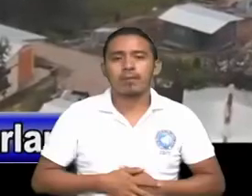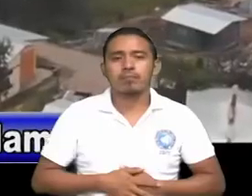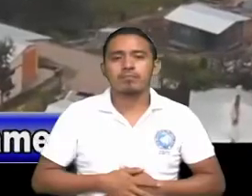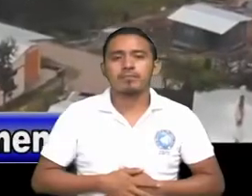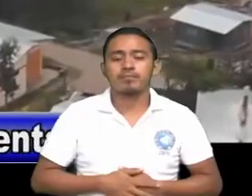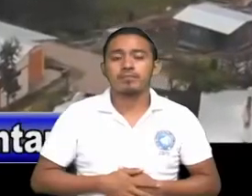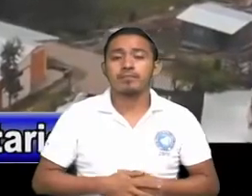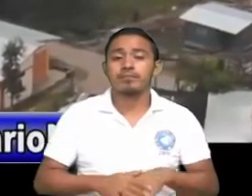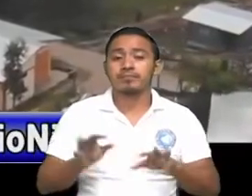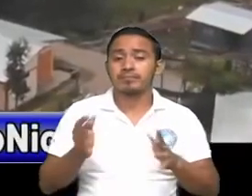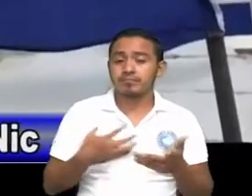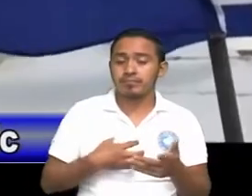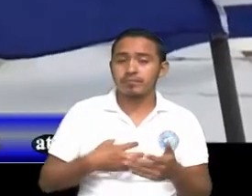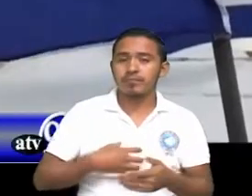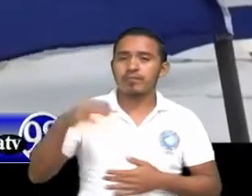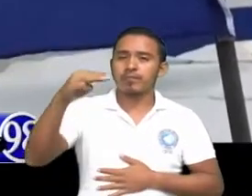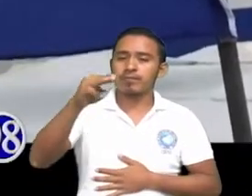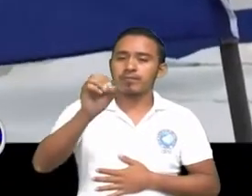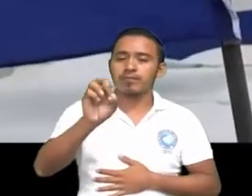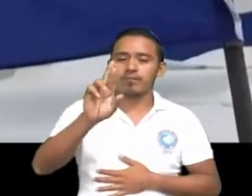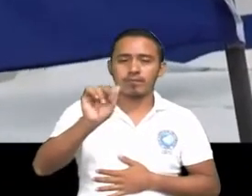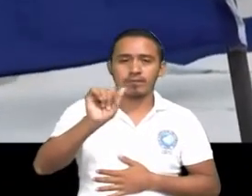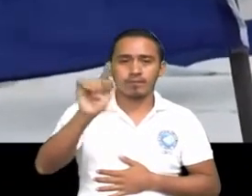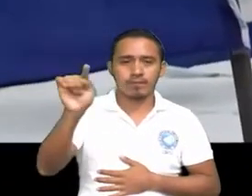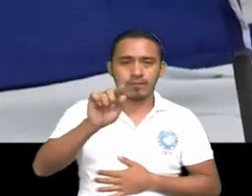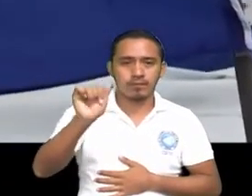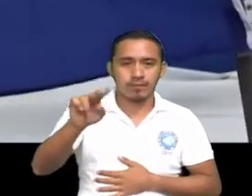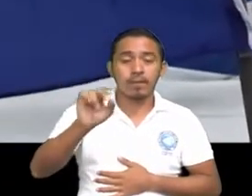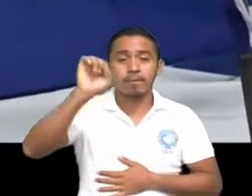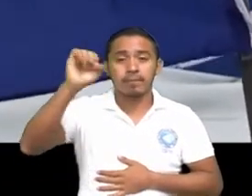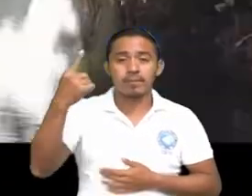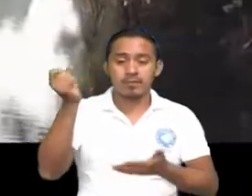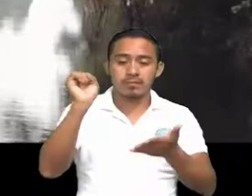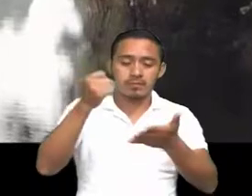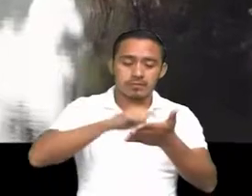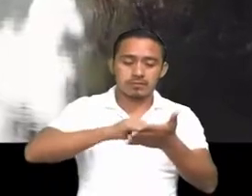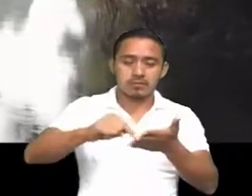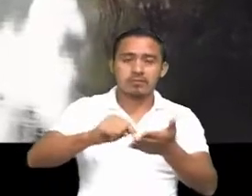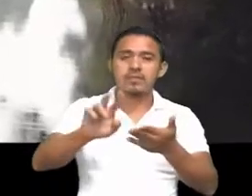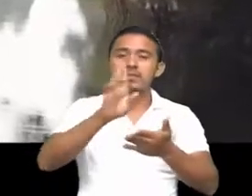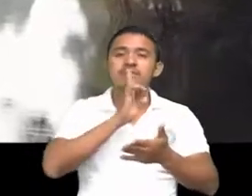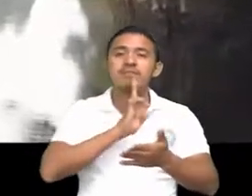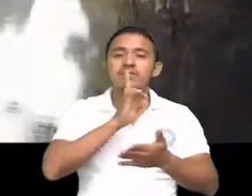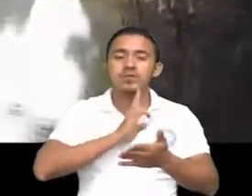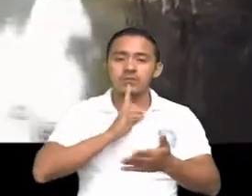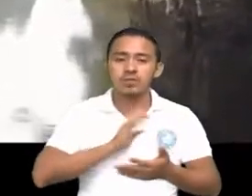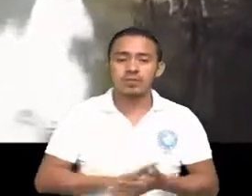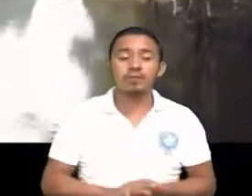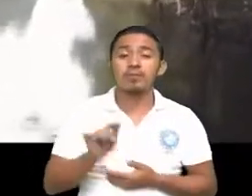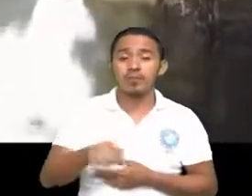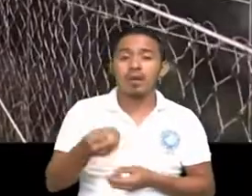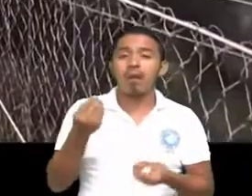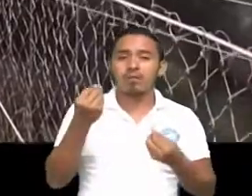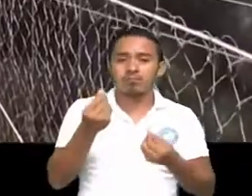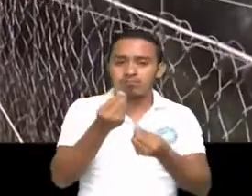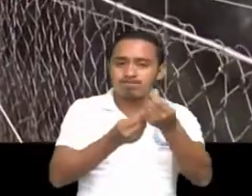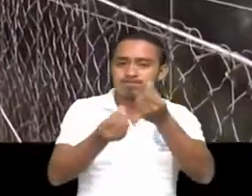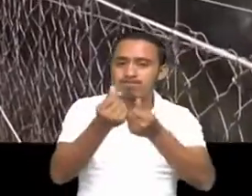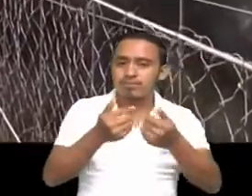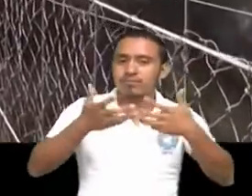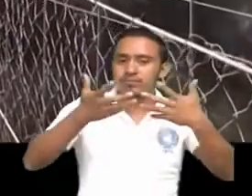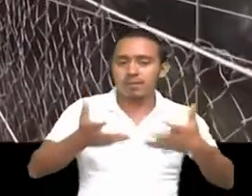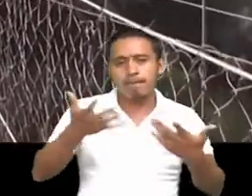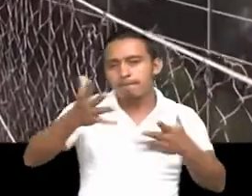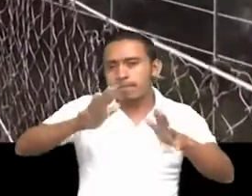El feriado morazánico que se festeja la primera semana del mes de octubre en Honduras deja ventas y ganancias por